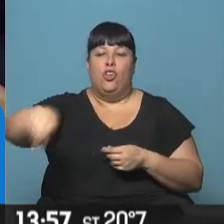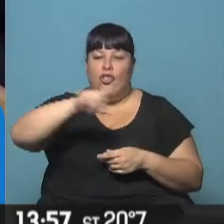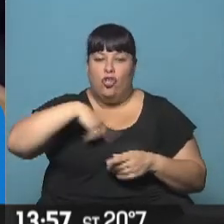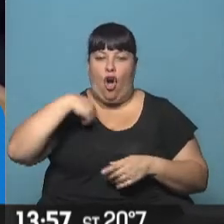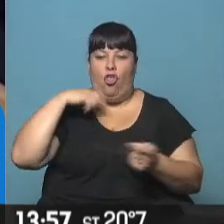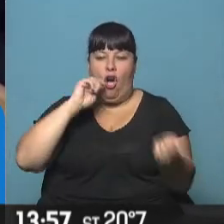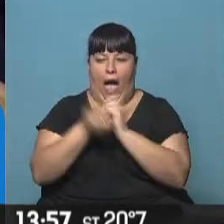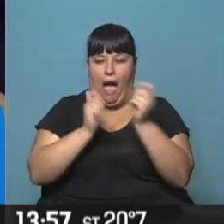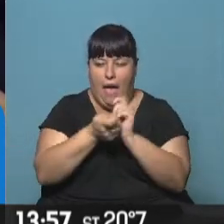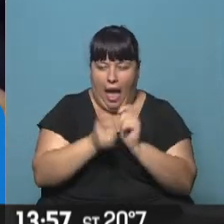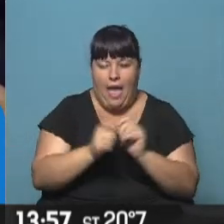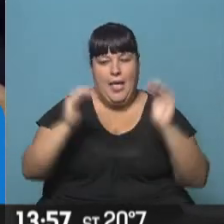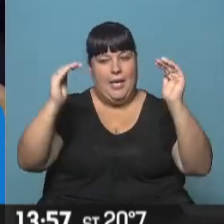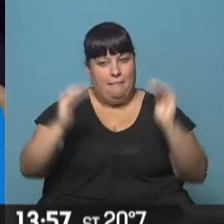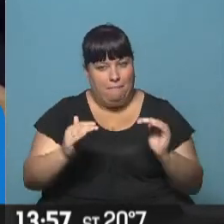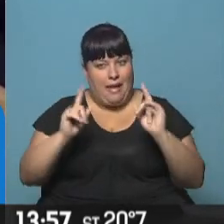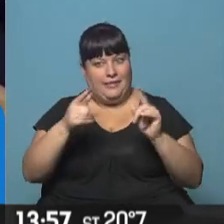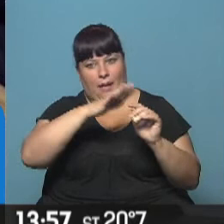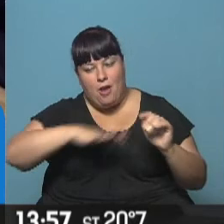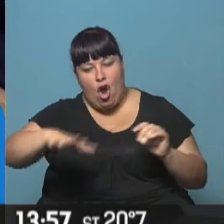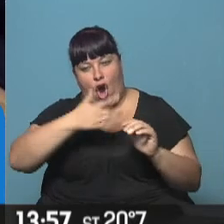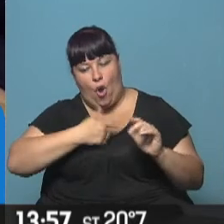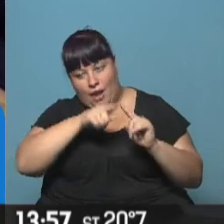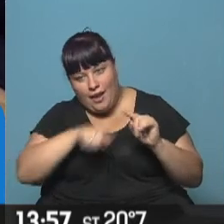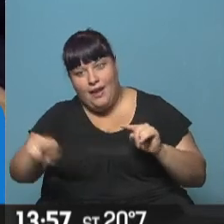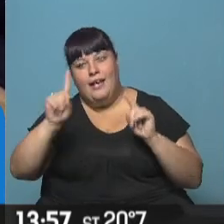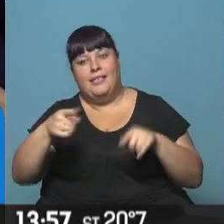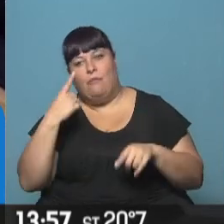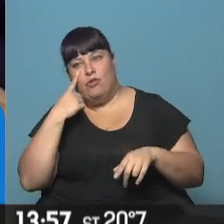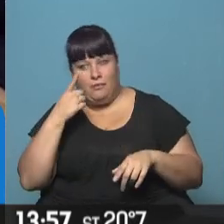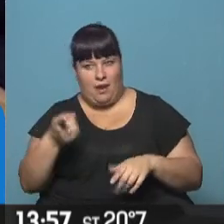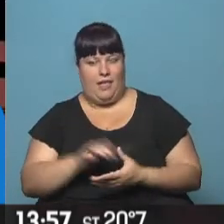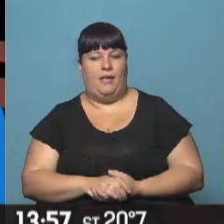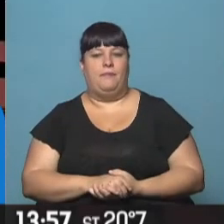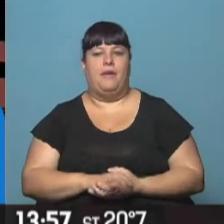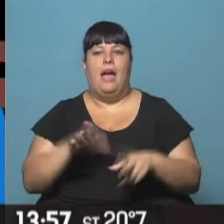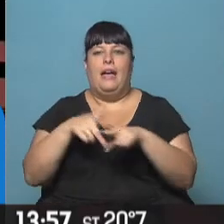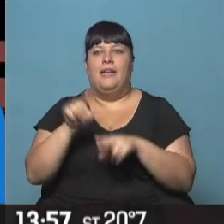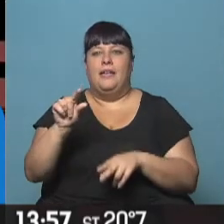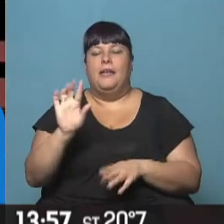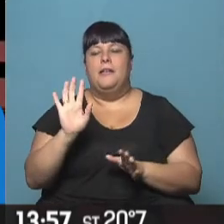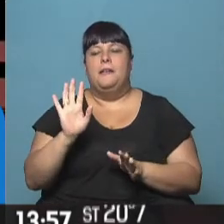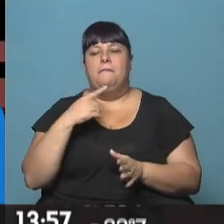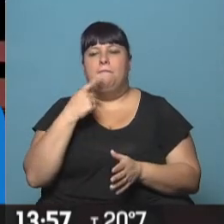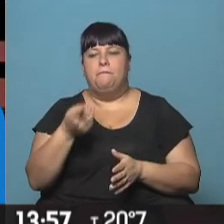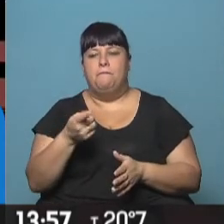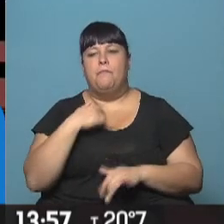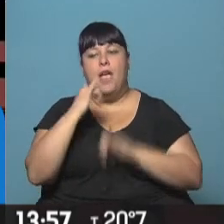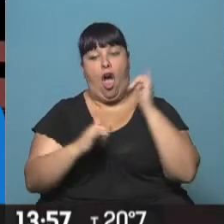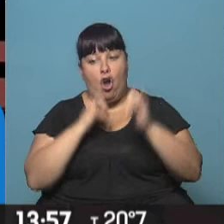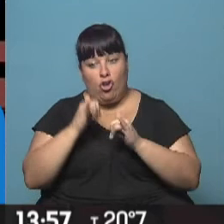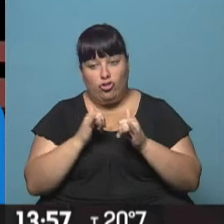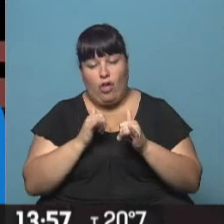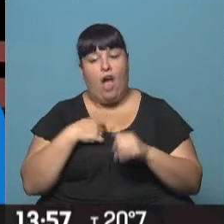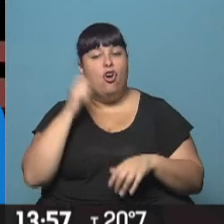ola de reformas baje un nivel más en las jurisdicciones de gobierno y llegue también a los municipios. Déjame, Nico, contarles a